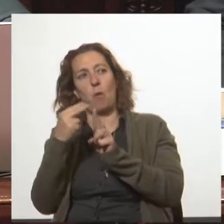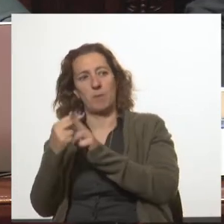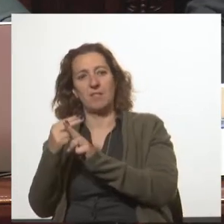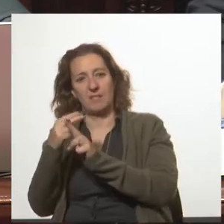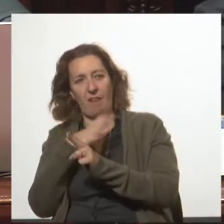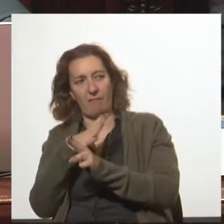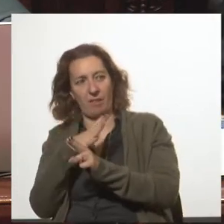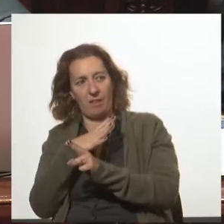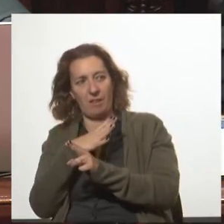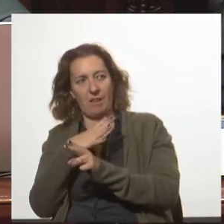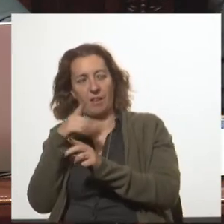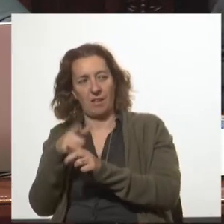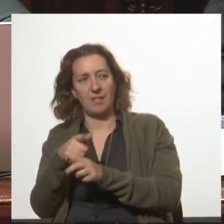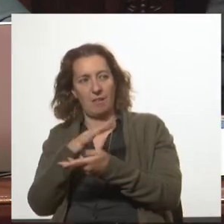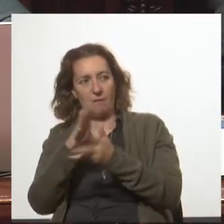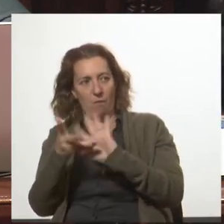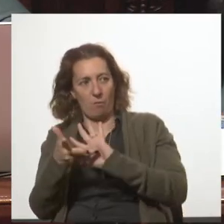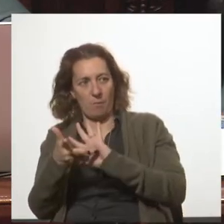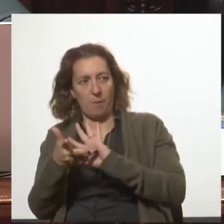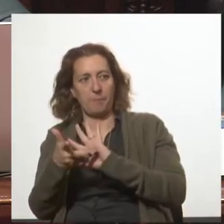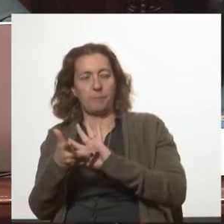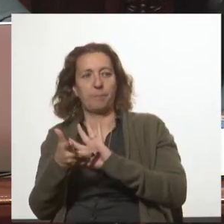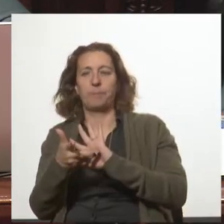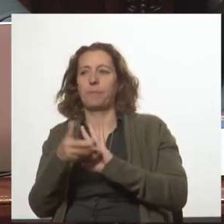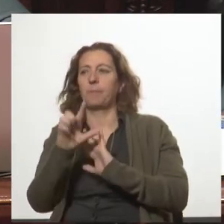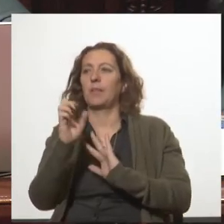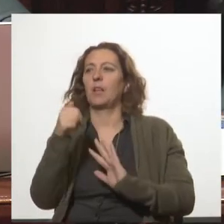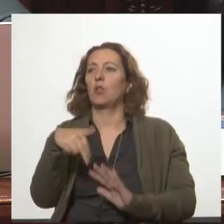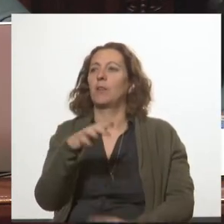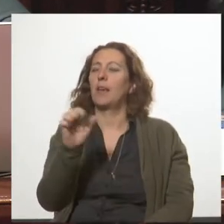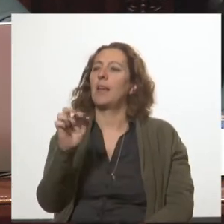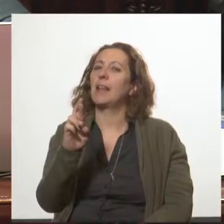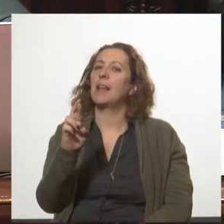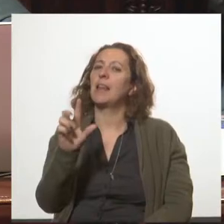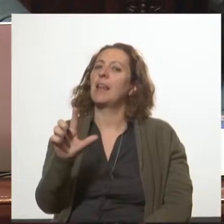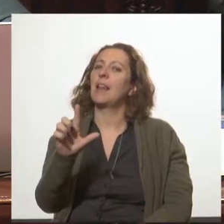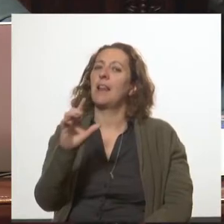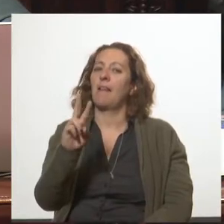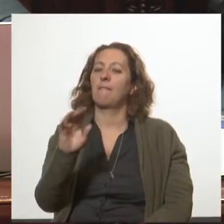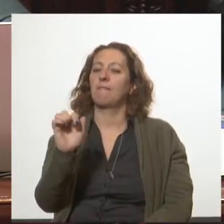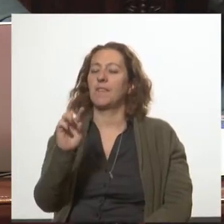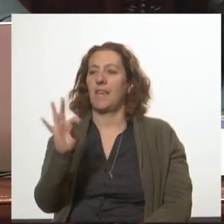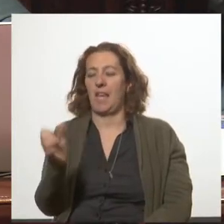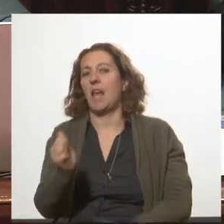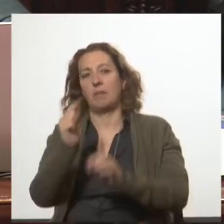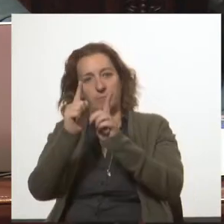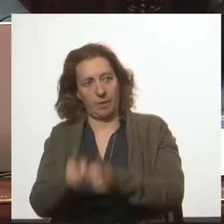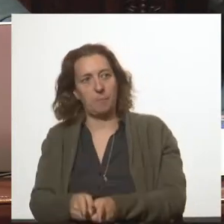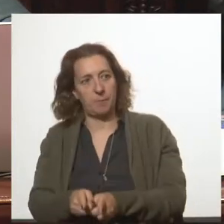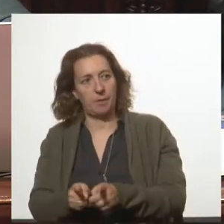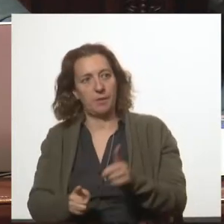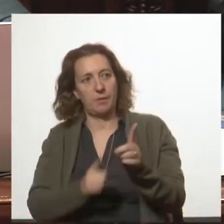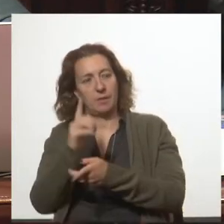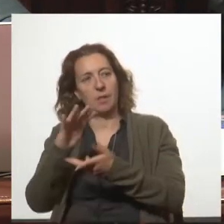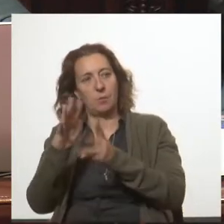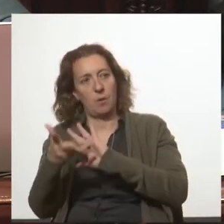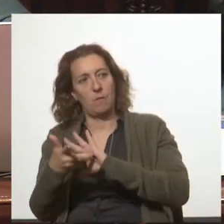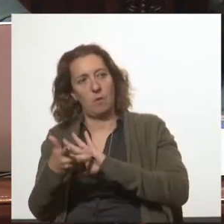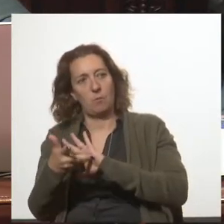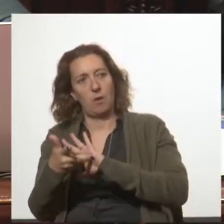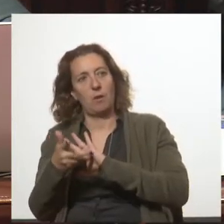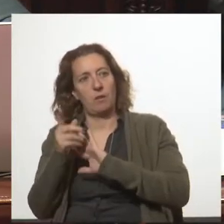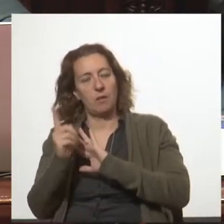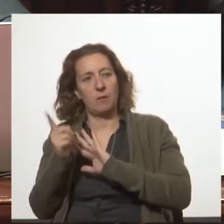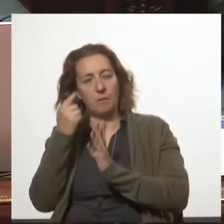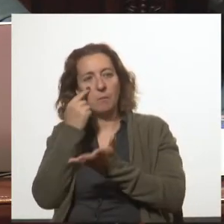presentes en ese sentido este leonés me era de alguna manera también este debe ser